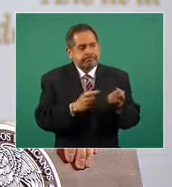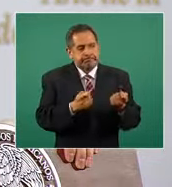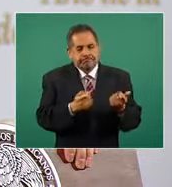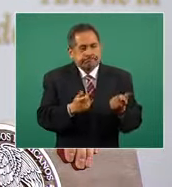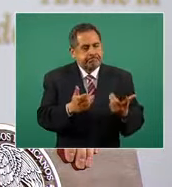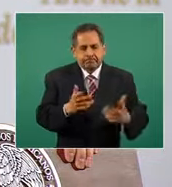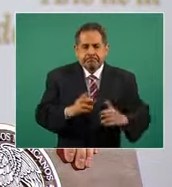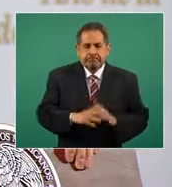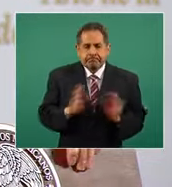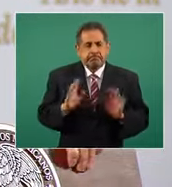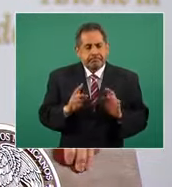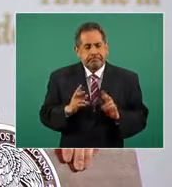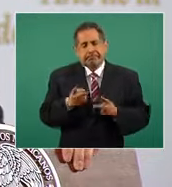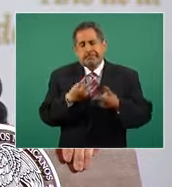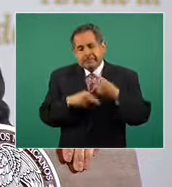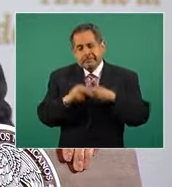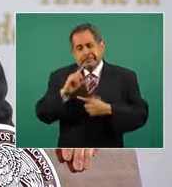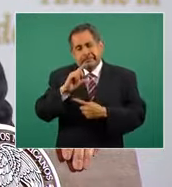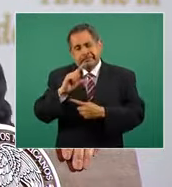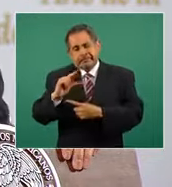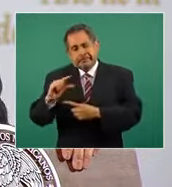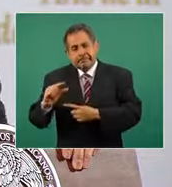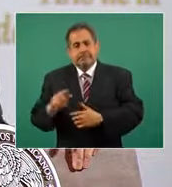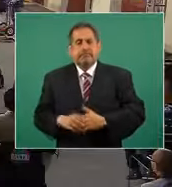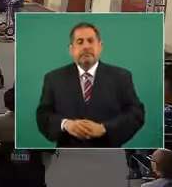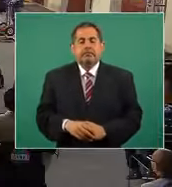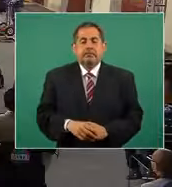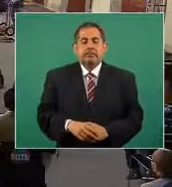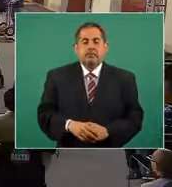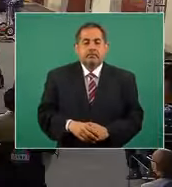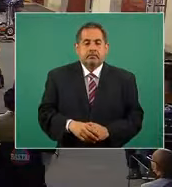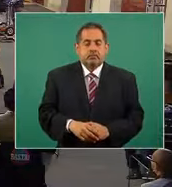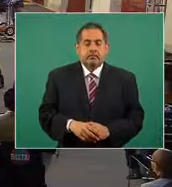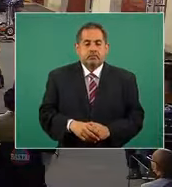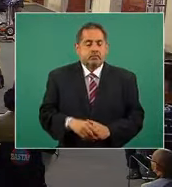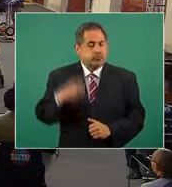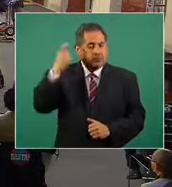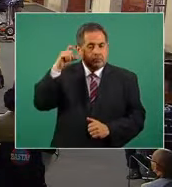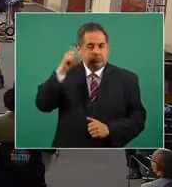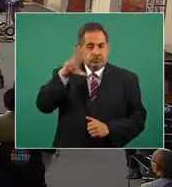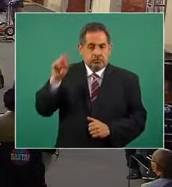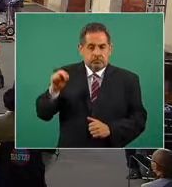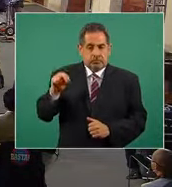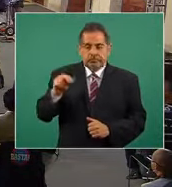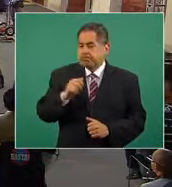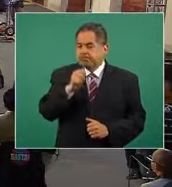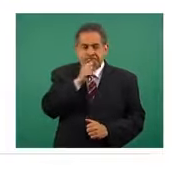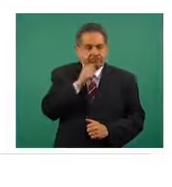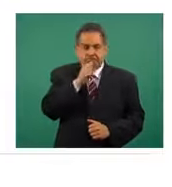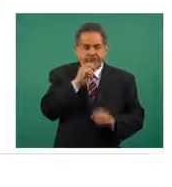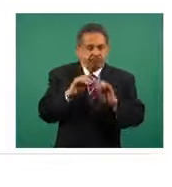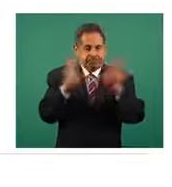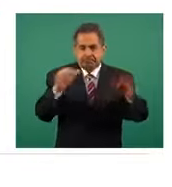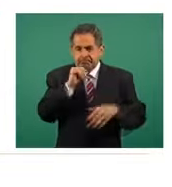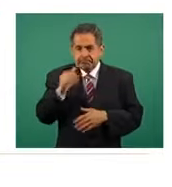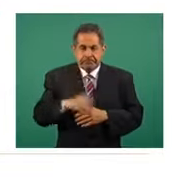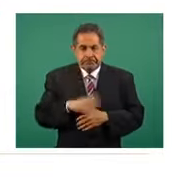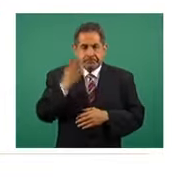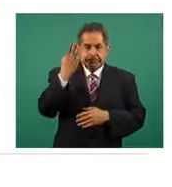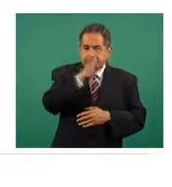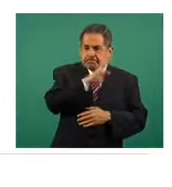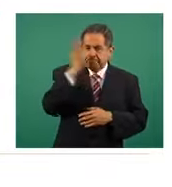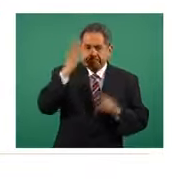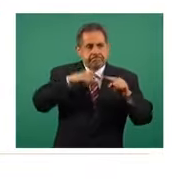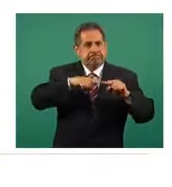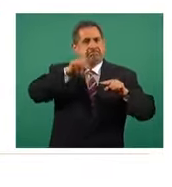reducción, pero ya la misma tendencia a la baja. La siguiente, Quintana Roo, todavía no hay una tendencia clara, tuvo varias semanas